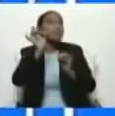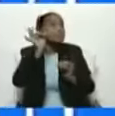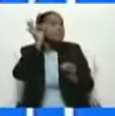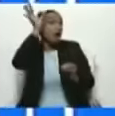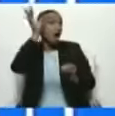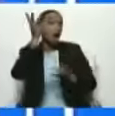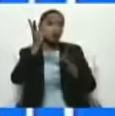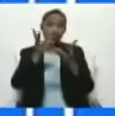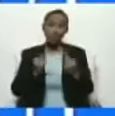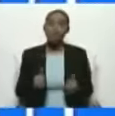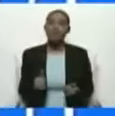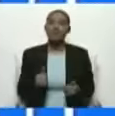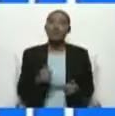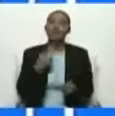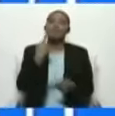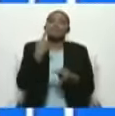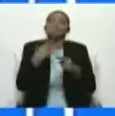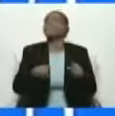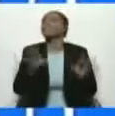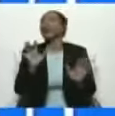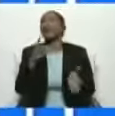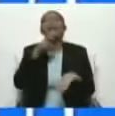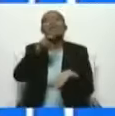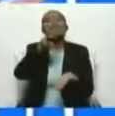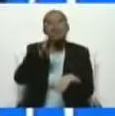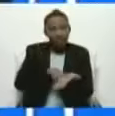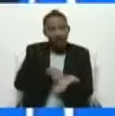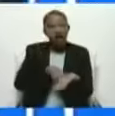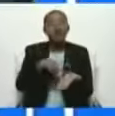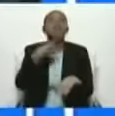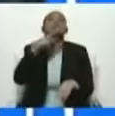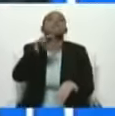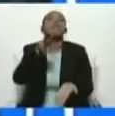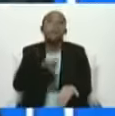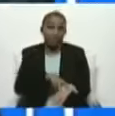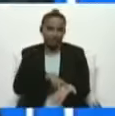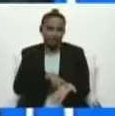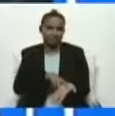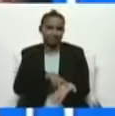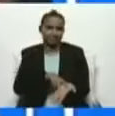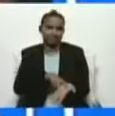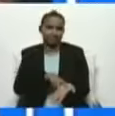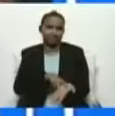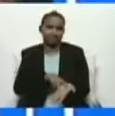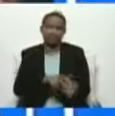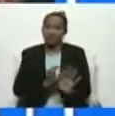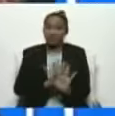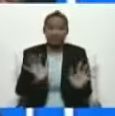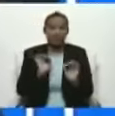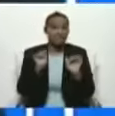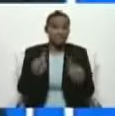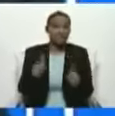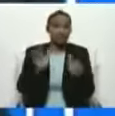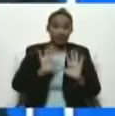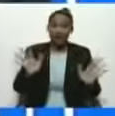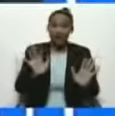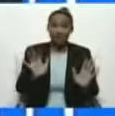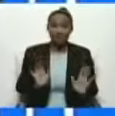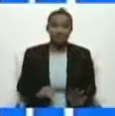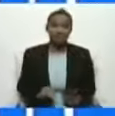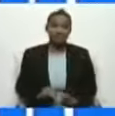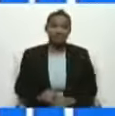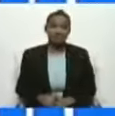Pero la realidad es la realidad. El peso de la realidad es el peso de la realidad. Y ya está ocurriendo que incluso